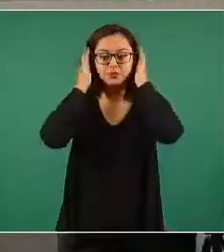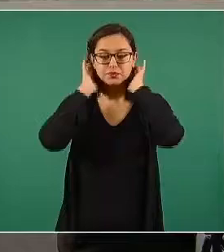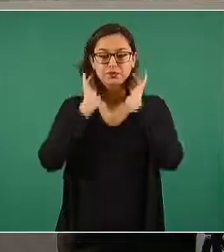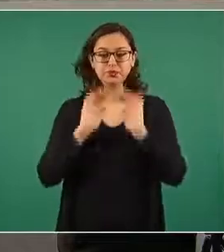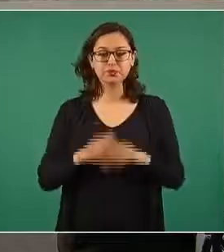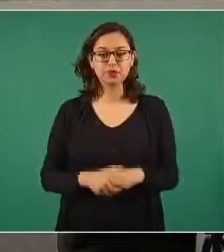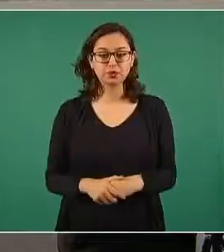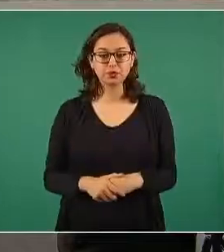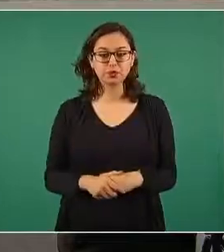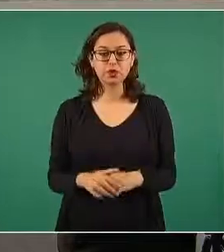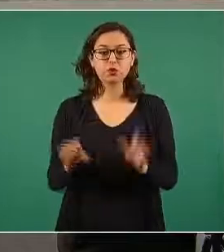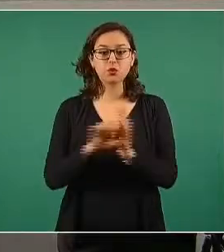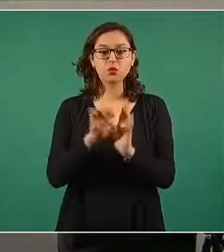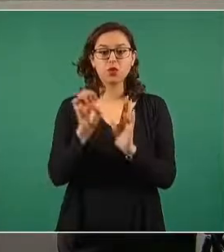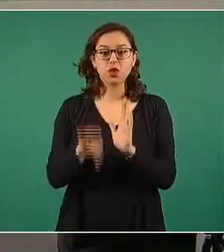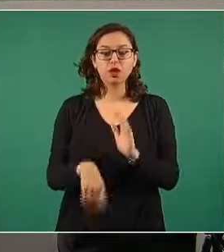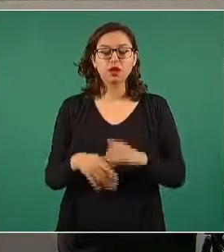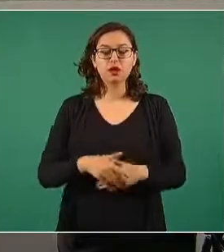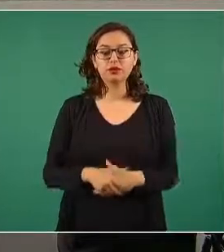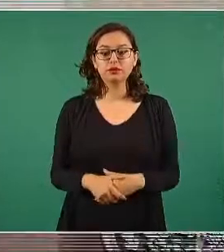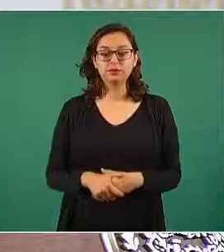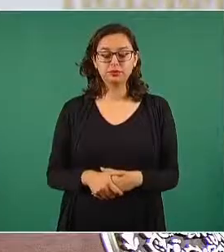se había vendido